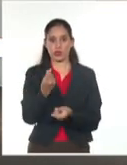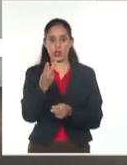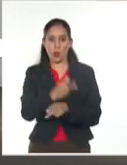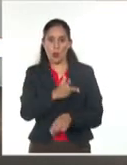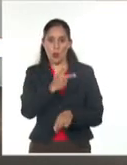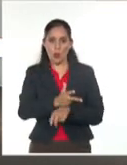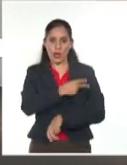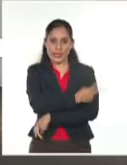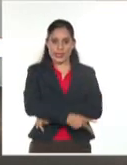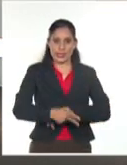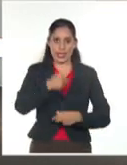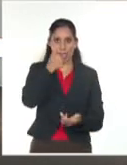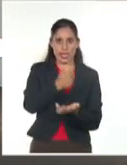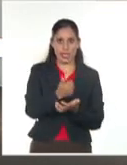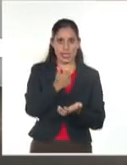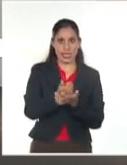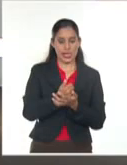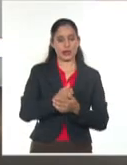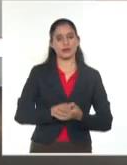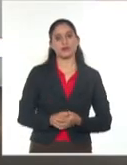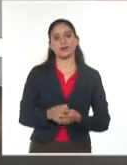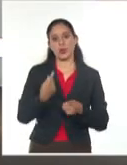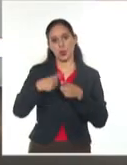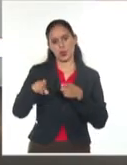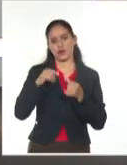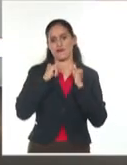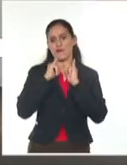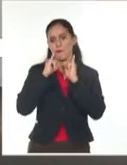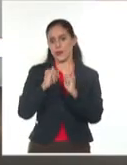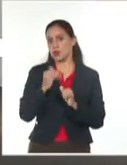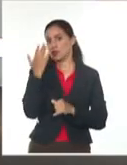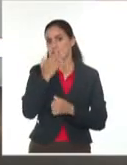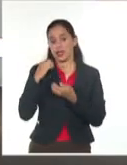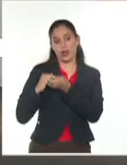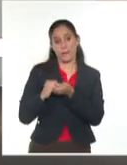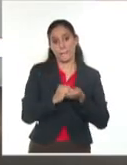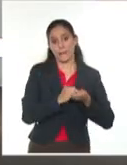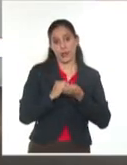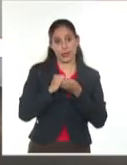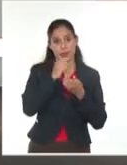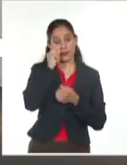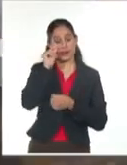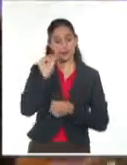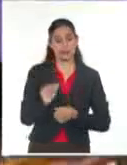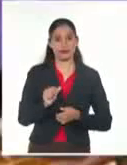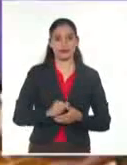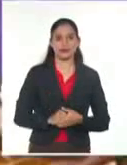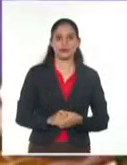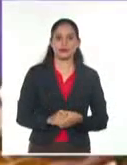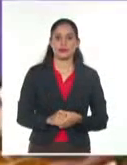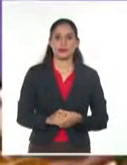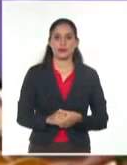sede en Nogales, México. Los detalles del encuentro los tiene el colega Embarek Miguel, el Valdés.